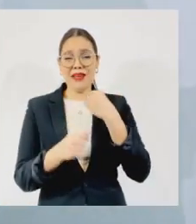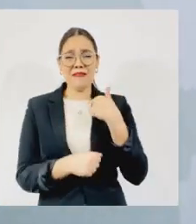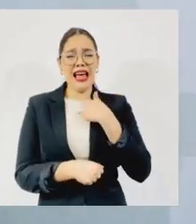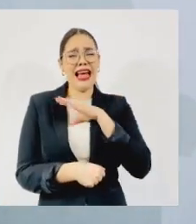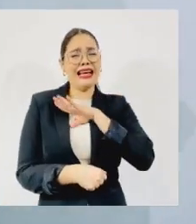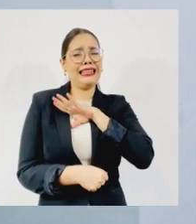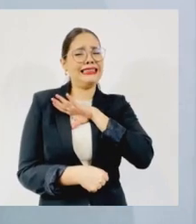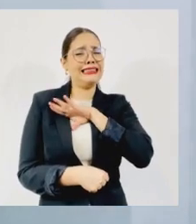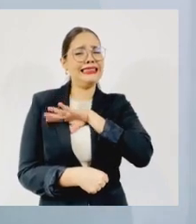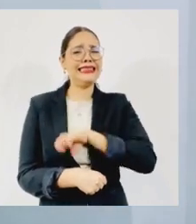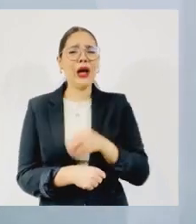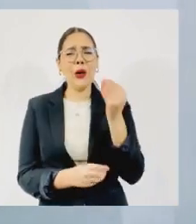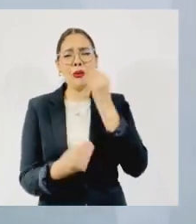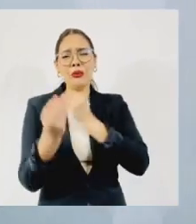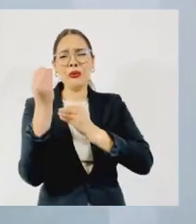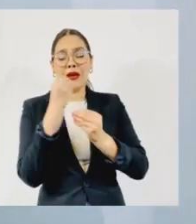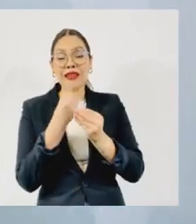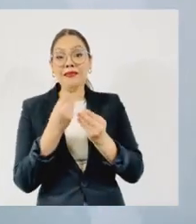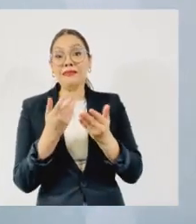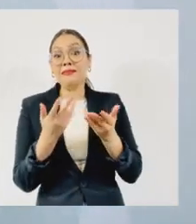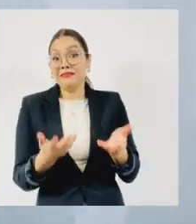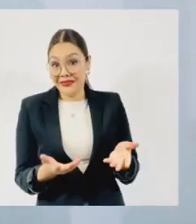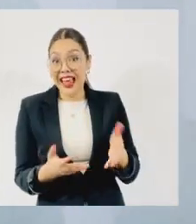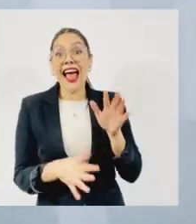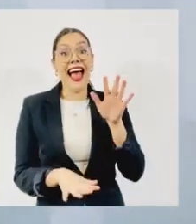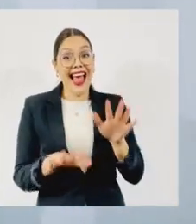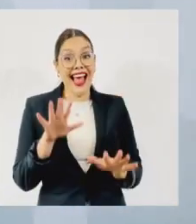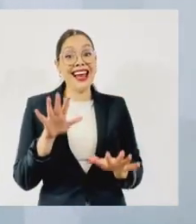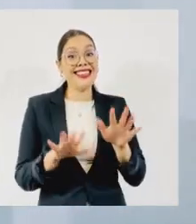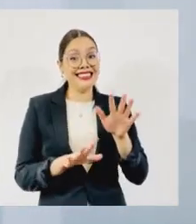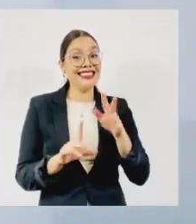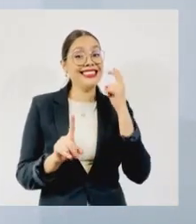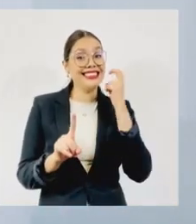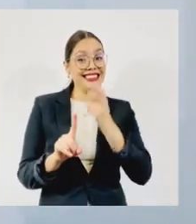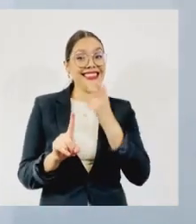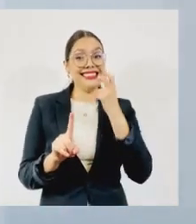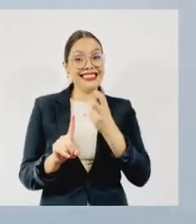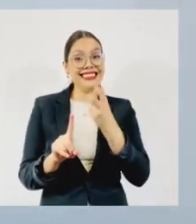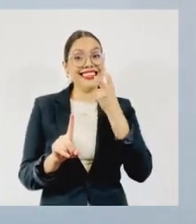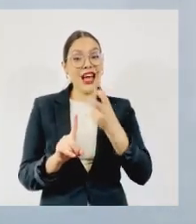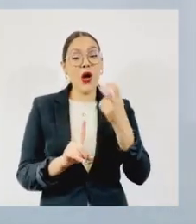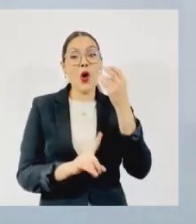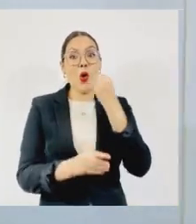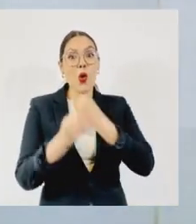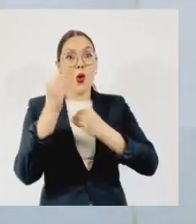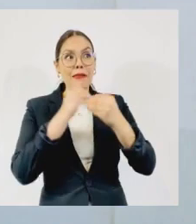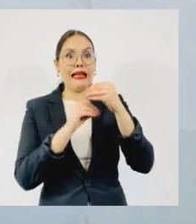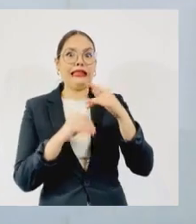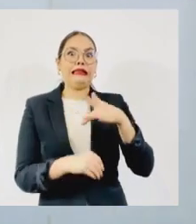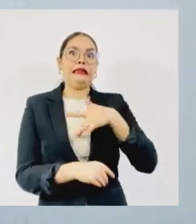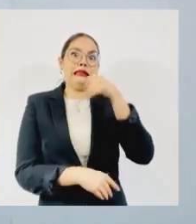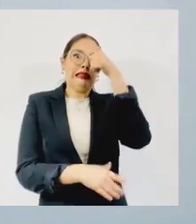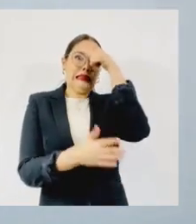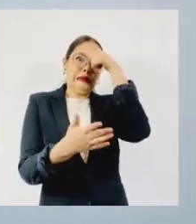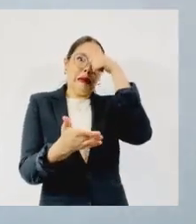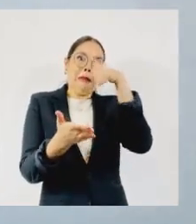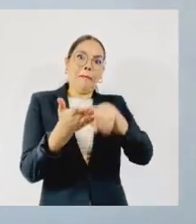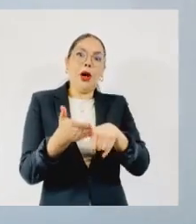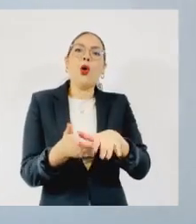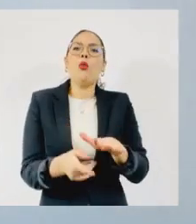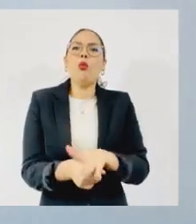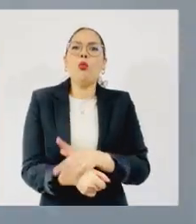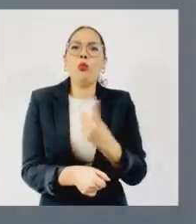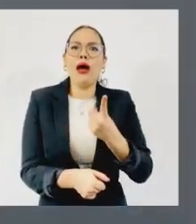Me encanta la comida. Pero ¿sabes qué? A veces, pues la comida es casi un pecado mortal, te engorda